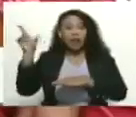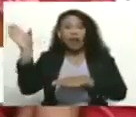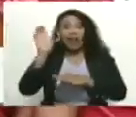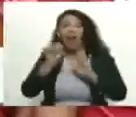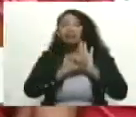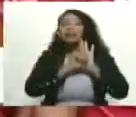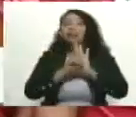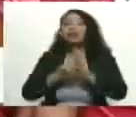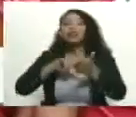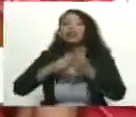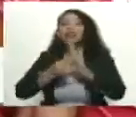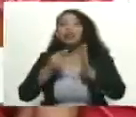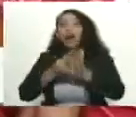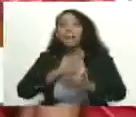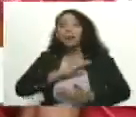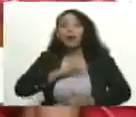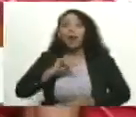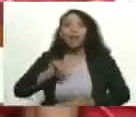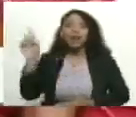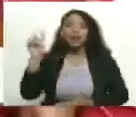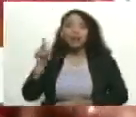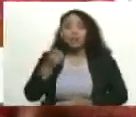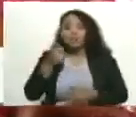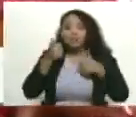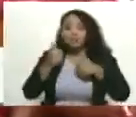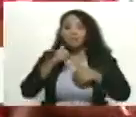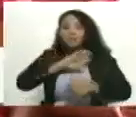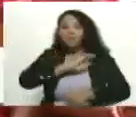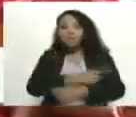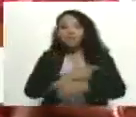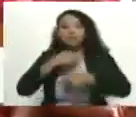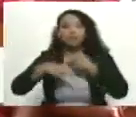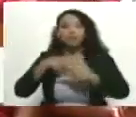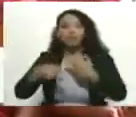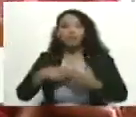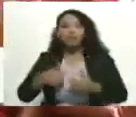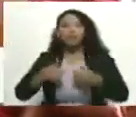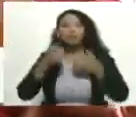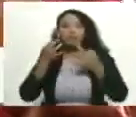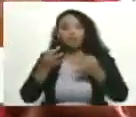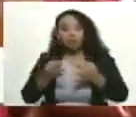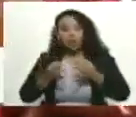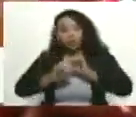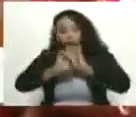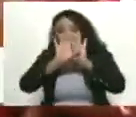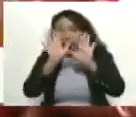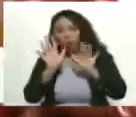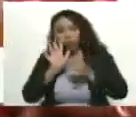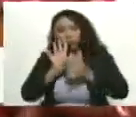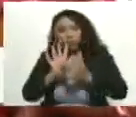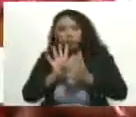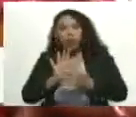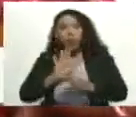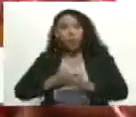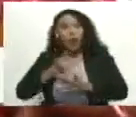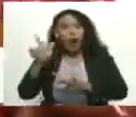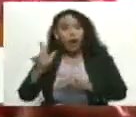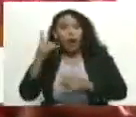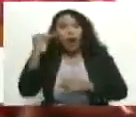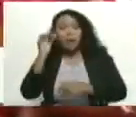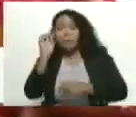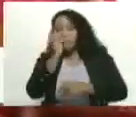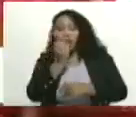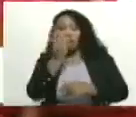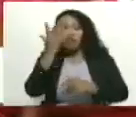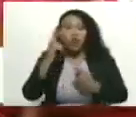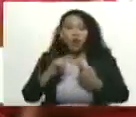de, bien dicho, del poder revolucionario y bien interpretado. ¿Por qué? Porque ahí está Miraflores, ahí está el